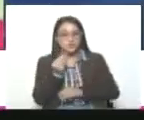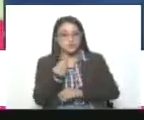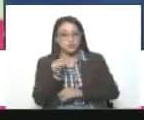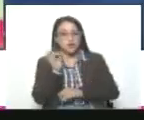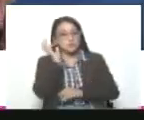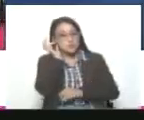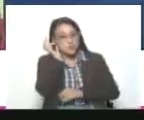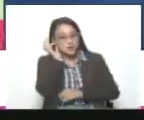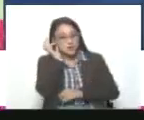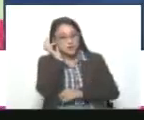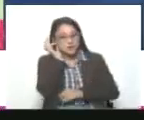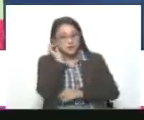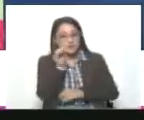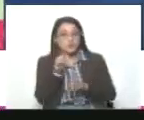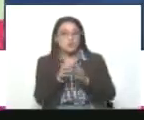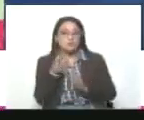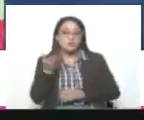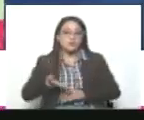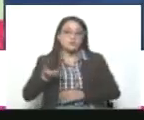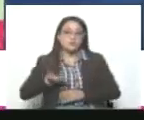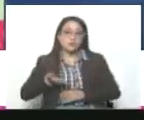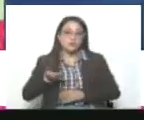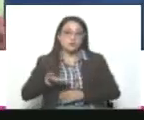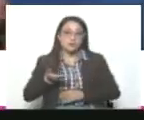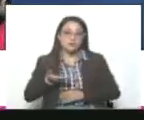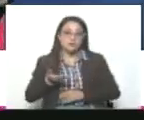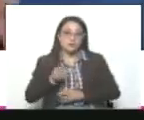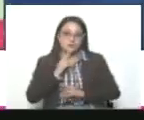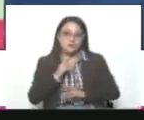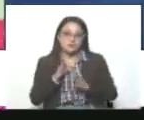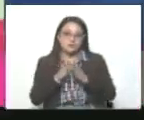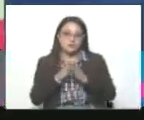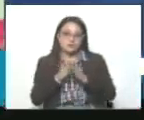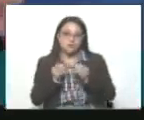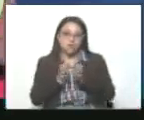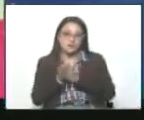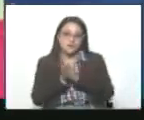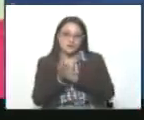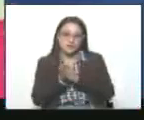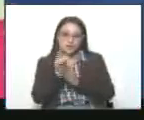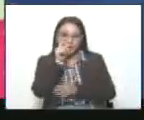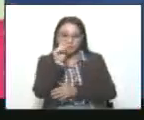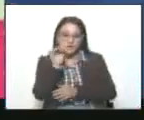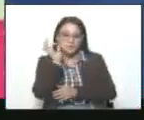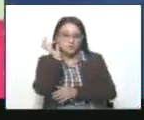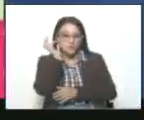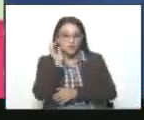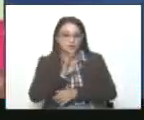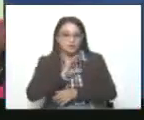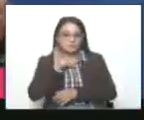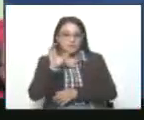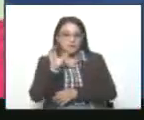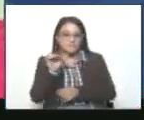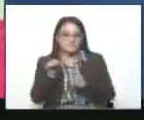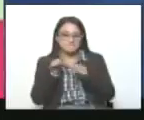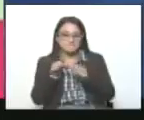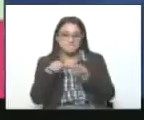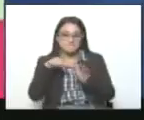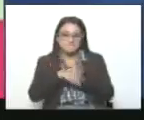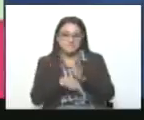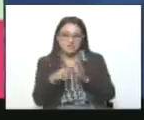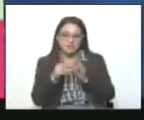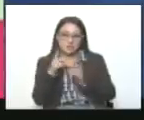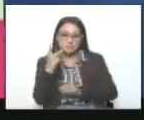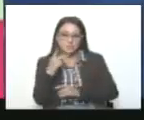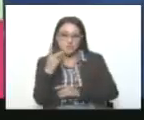mujeres y un sector muy importante que usted ha venido dándole fuerza en todos los emprendedores y emprendedoras de nuestro país. Vamos a seguir profundizando todas las